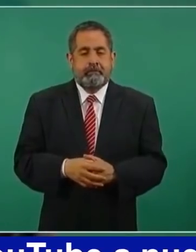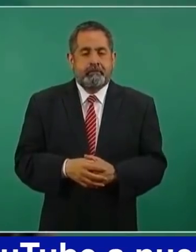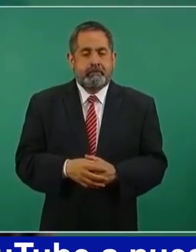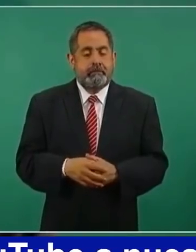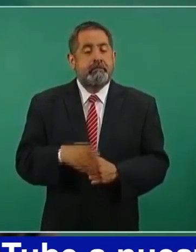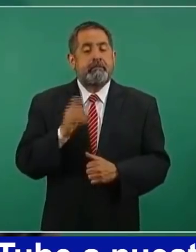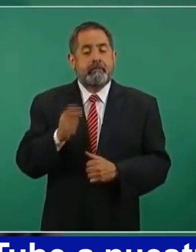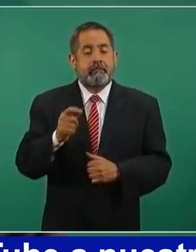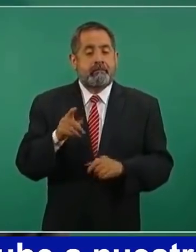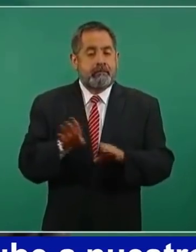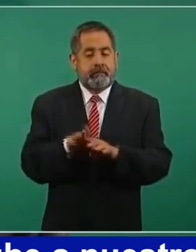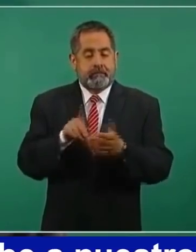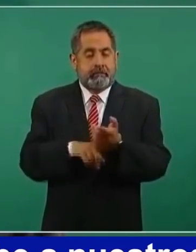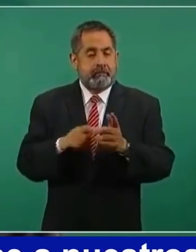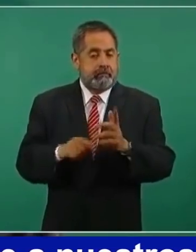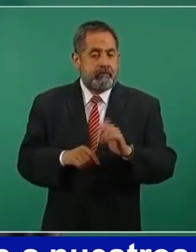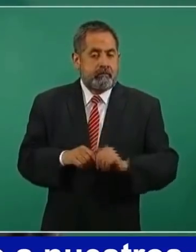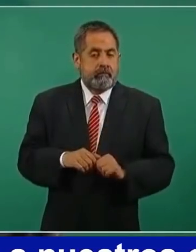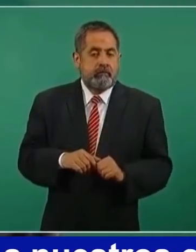Ni siquiera